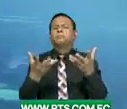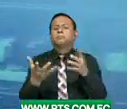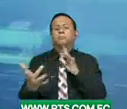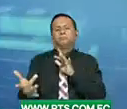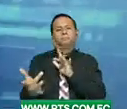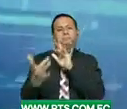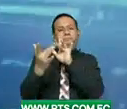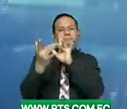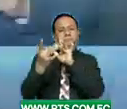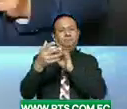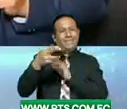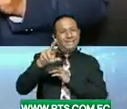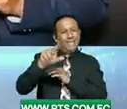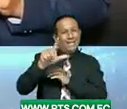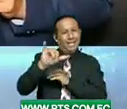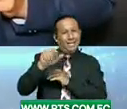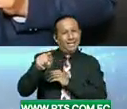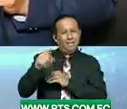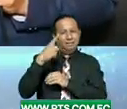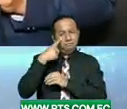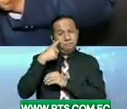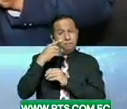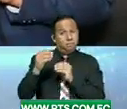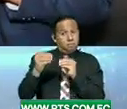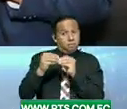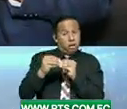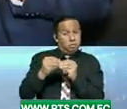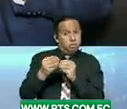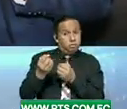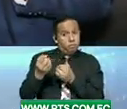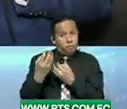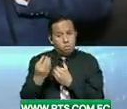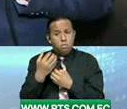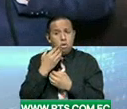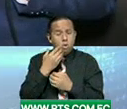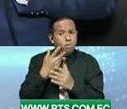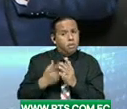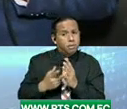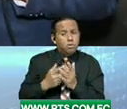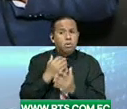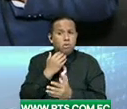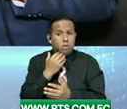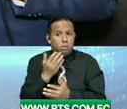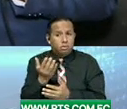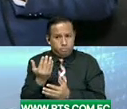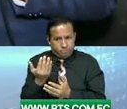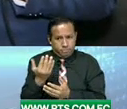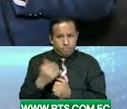Charlie Pisa. Adelante con tu reporte. De pronto ya alguna autoridad habló. Charlie.